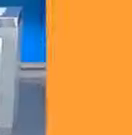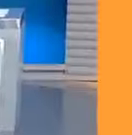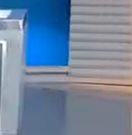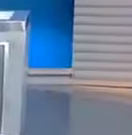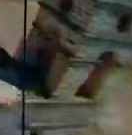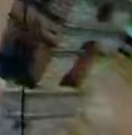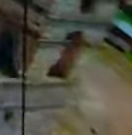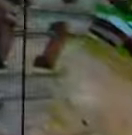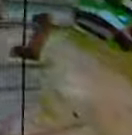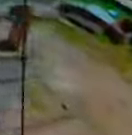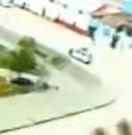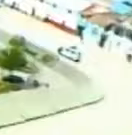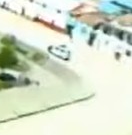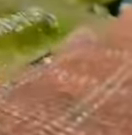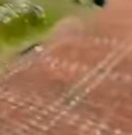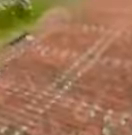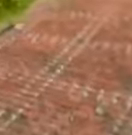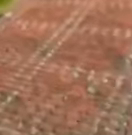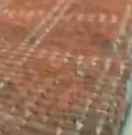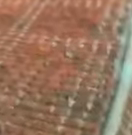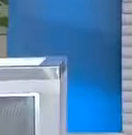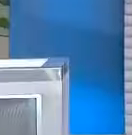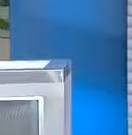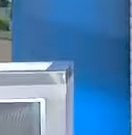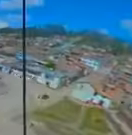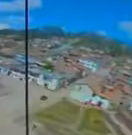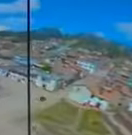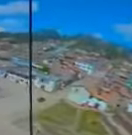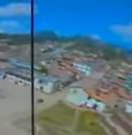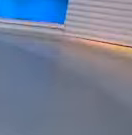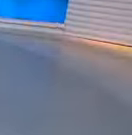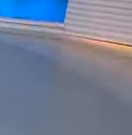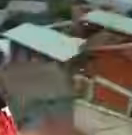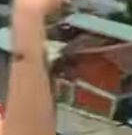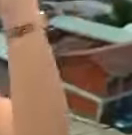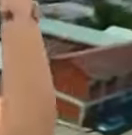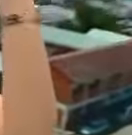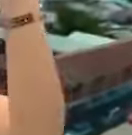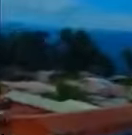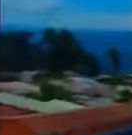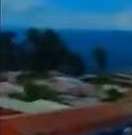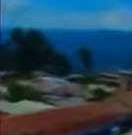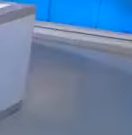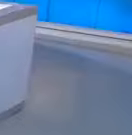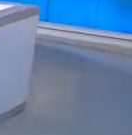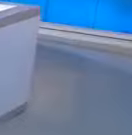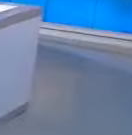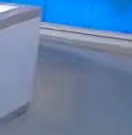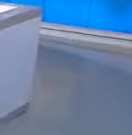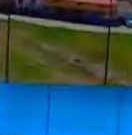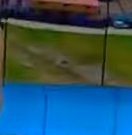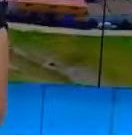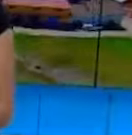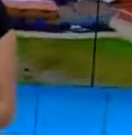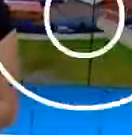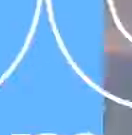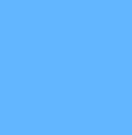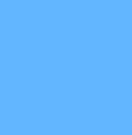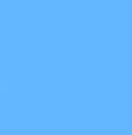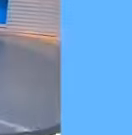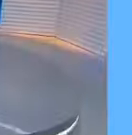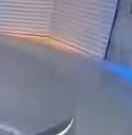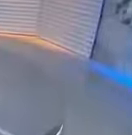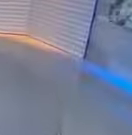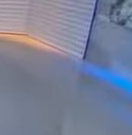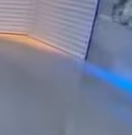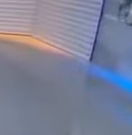las 5:30, Ñojanchic, el primer noticiero en quechua de la televisión peruana, información plural y relevante. A las